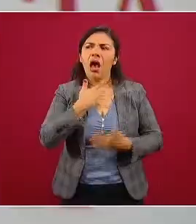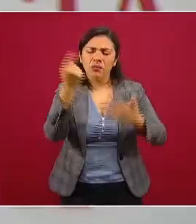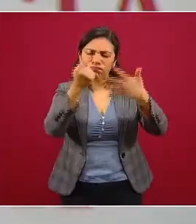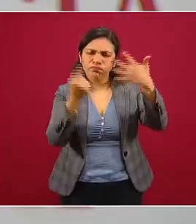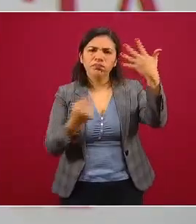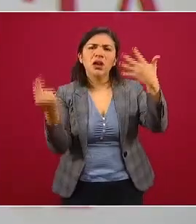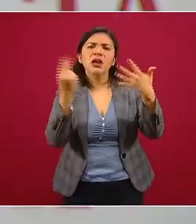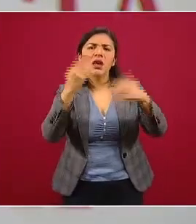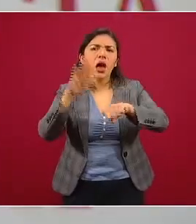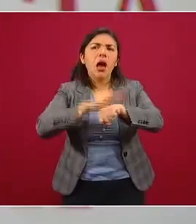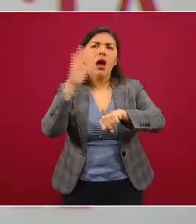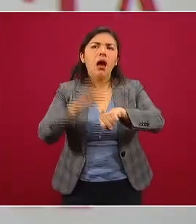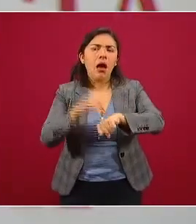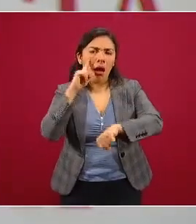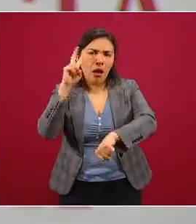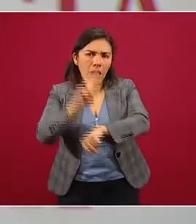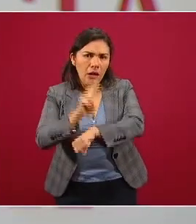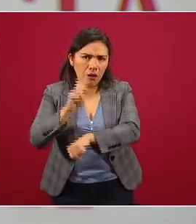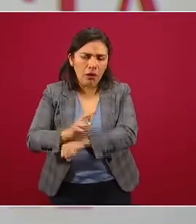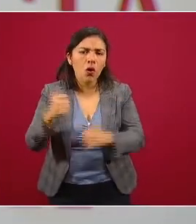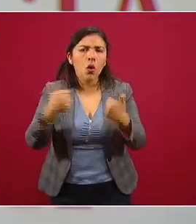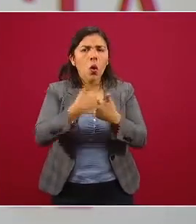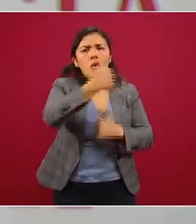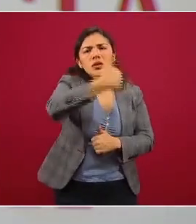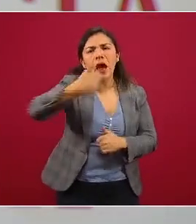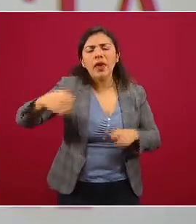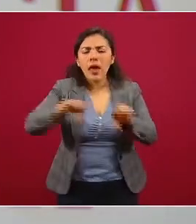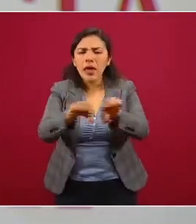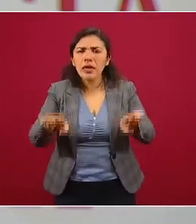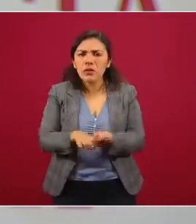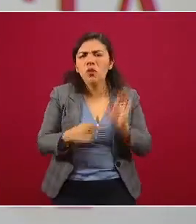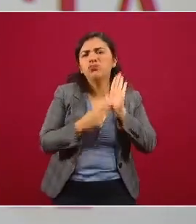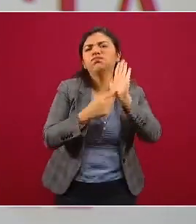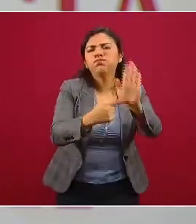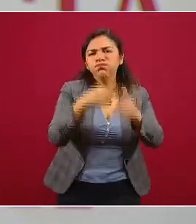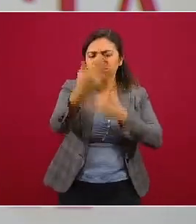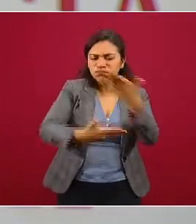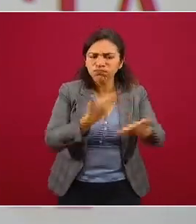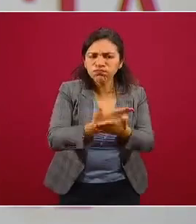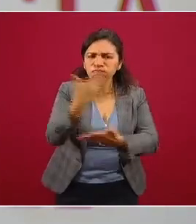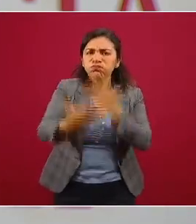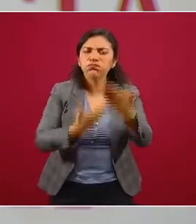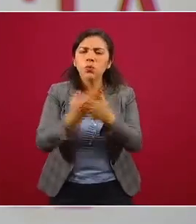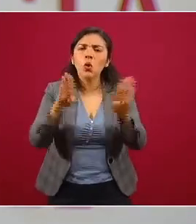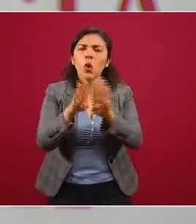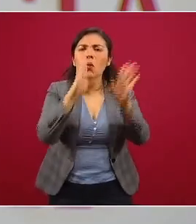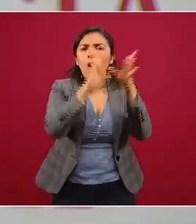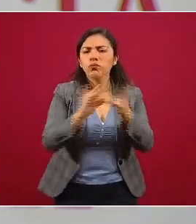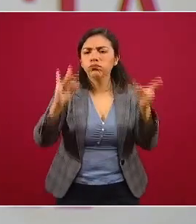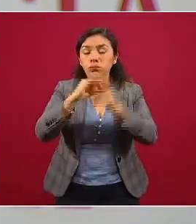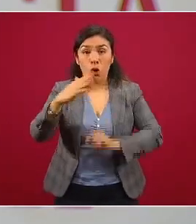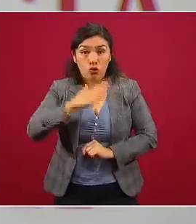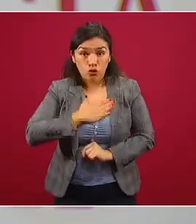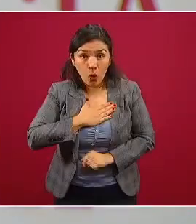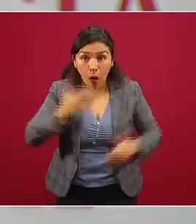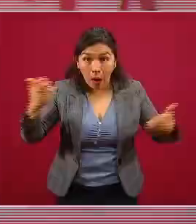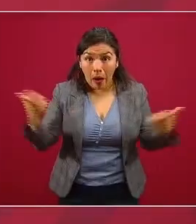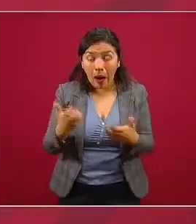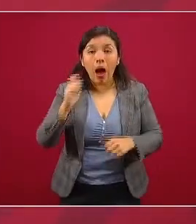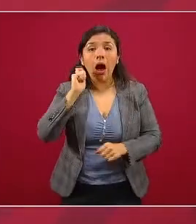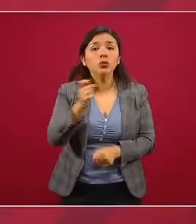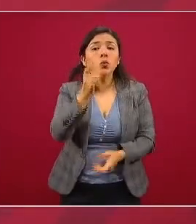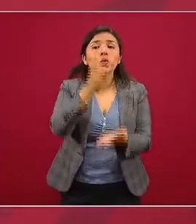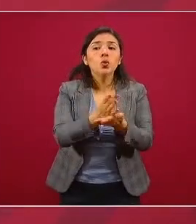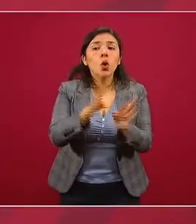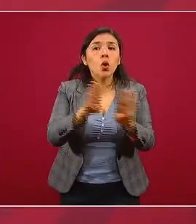llenar. Uh-huh. Se hizo, cada uno de los equipos presentó su descripción. Lo que nosotros hicimos, nuestra función, es simplemente